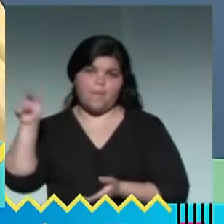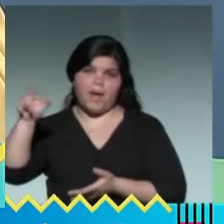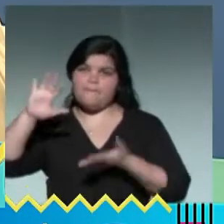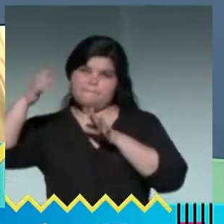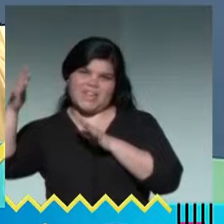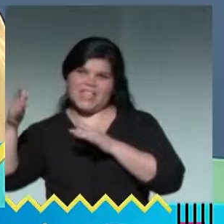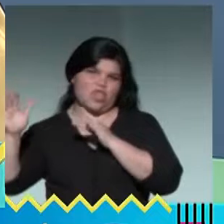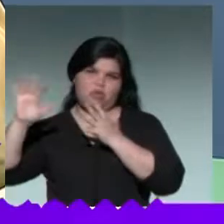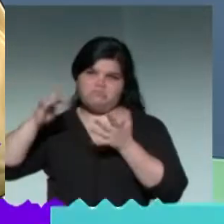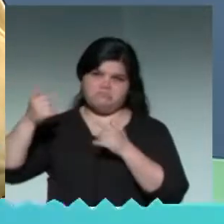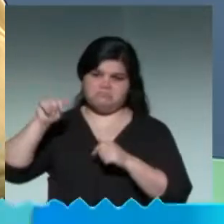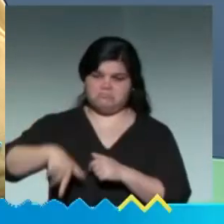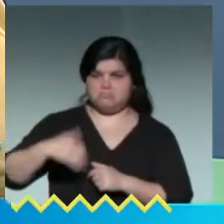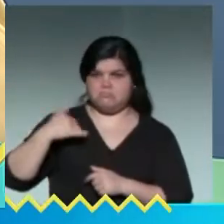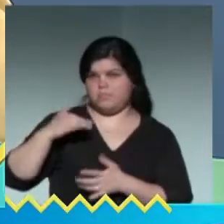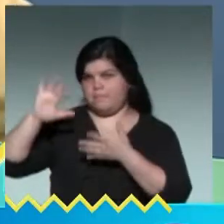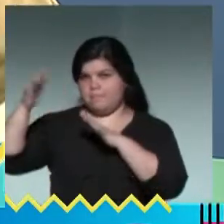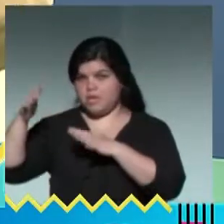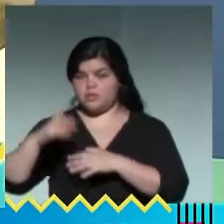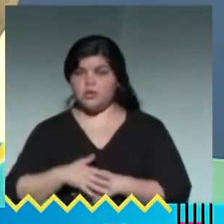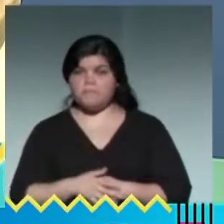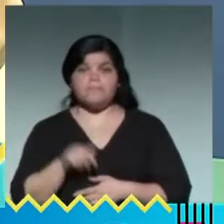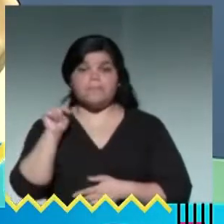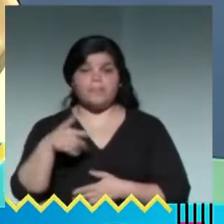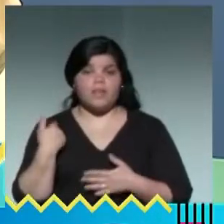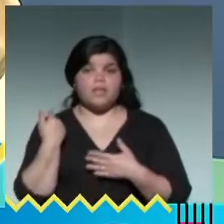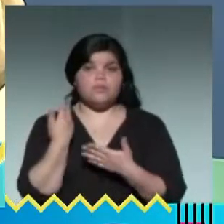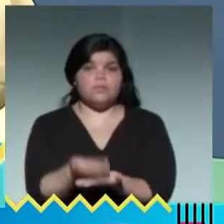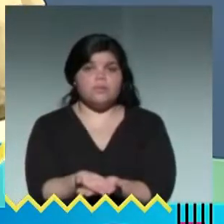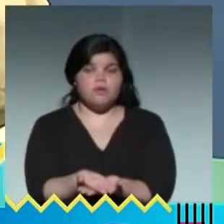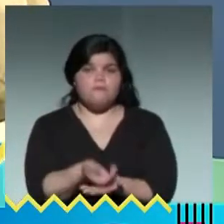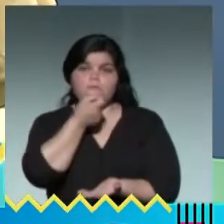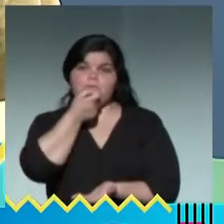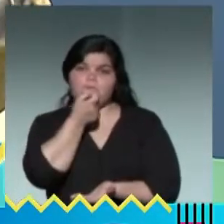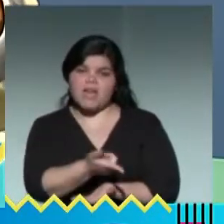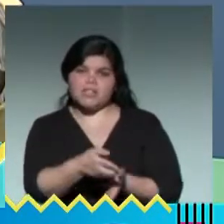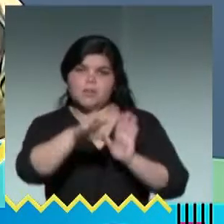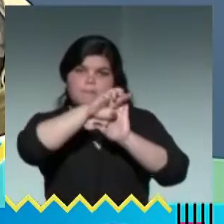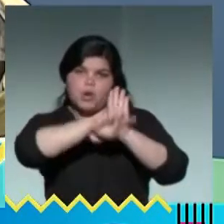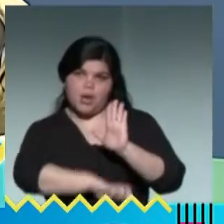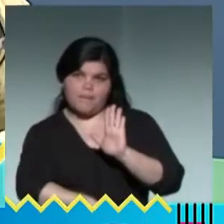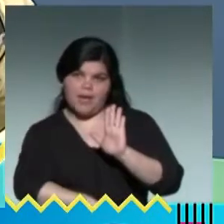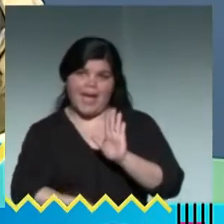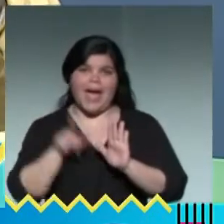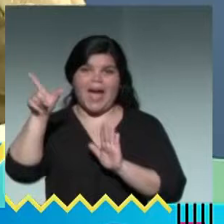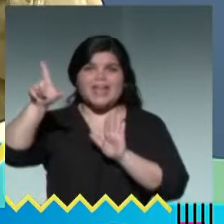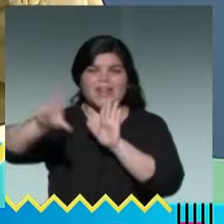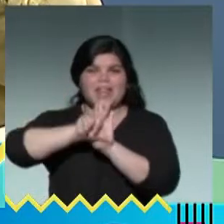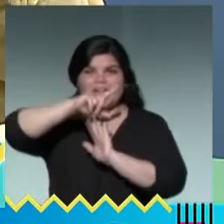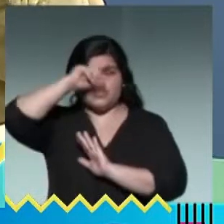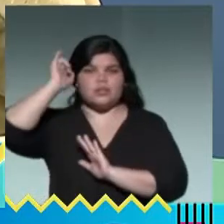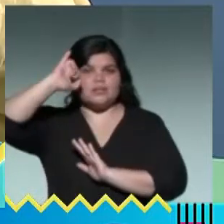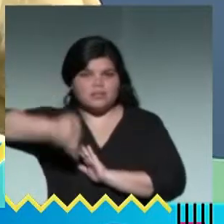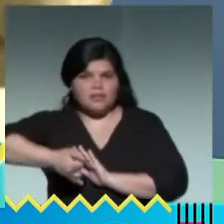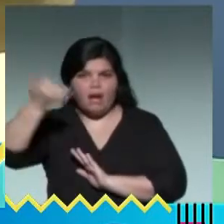digamos, lo que hace es la facilitación de las plataformas, porque eso también está regulado por una ley nacional. Lo que nosotros hemos